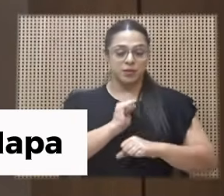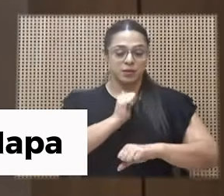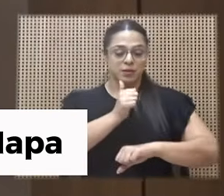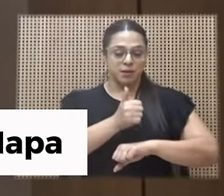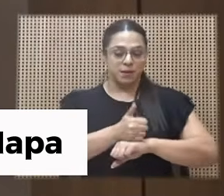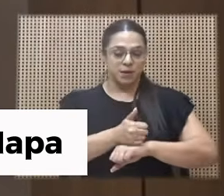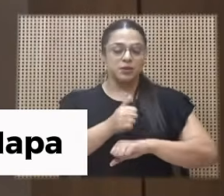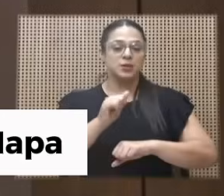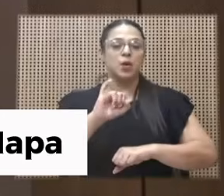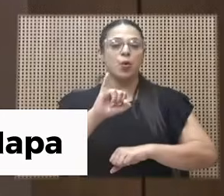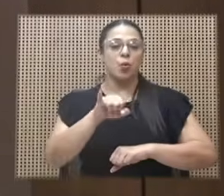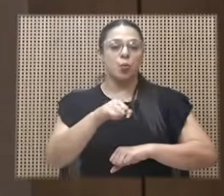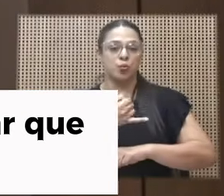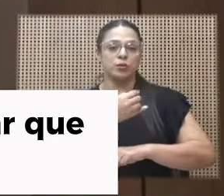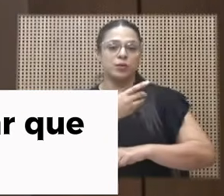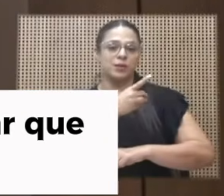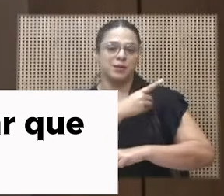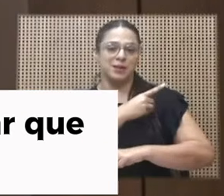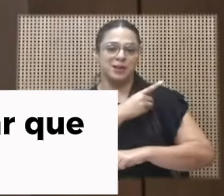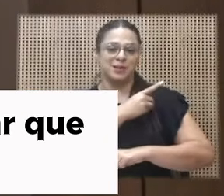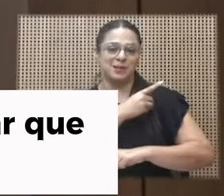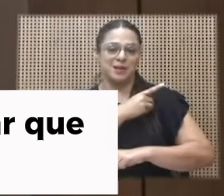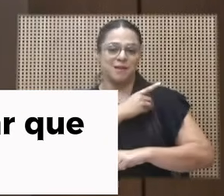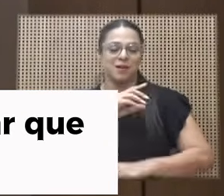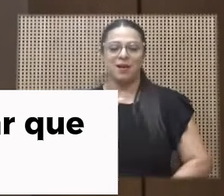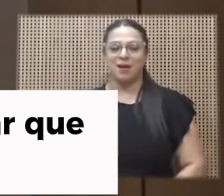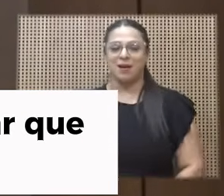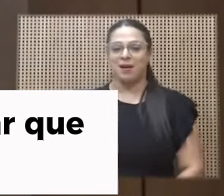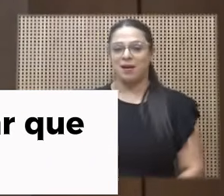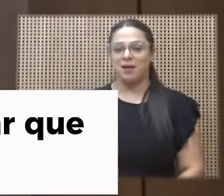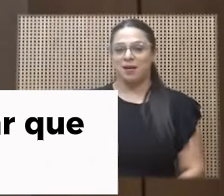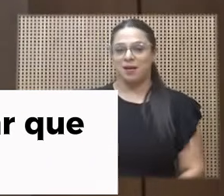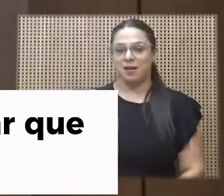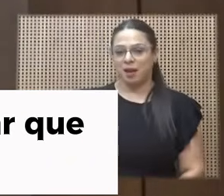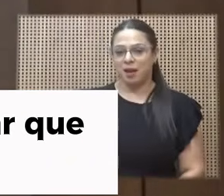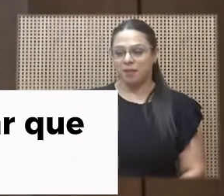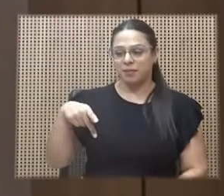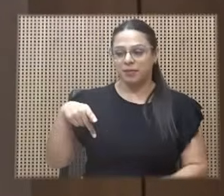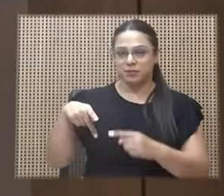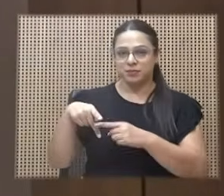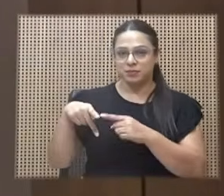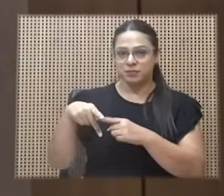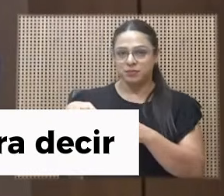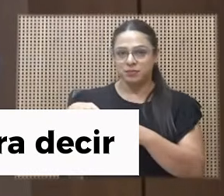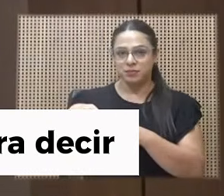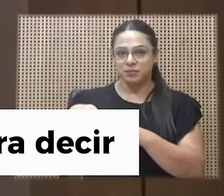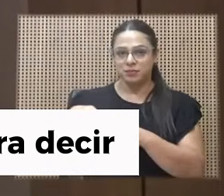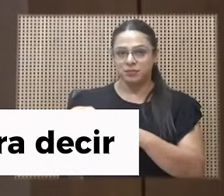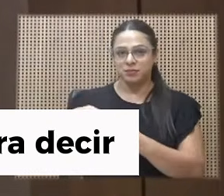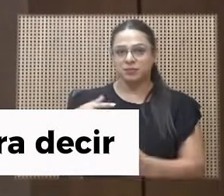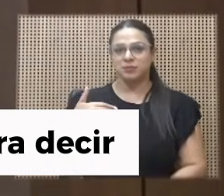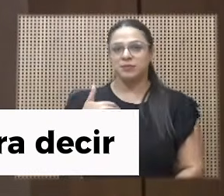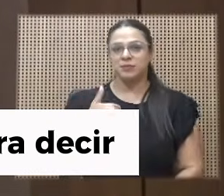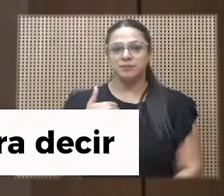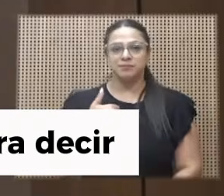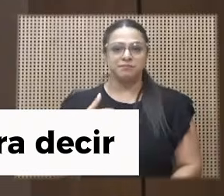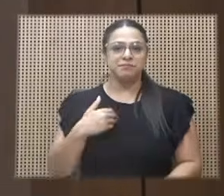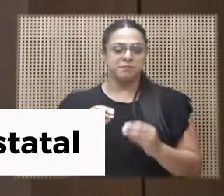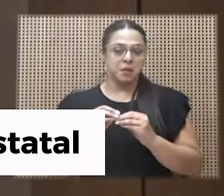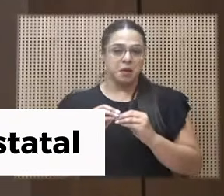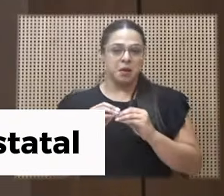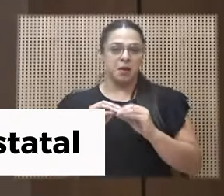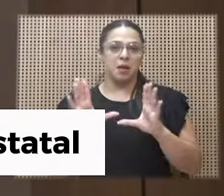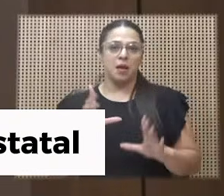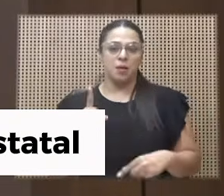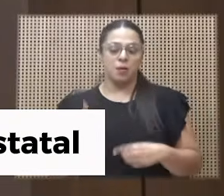junta directiva de esa ANAP, y es una junta directiva muy particular que reafirma claramente que a pesar de que se quiera